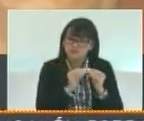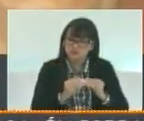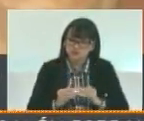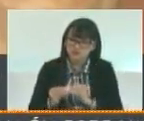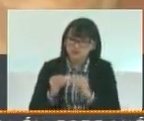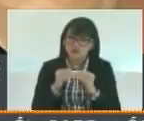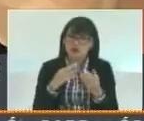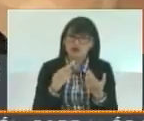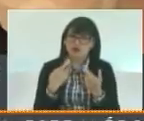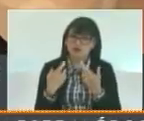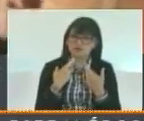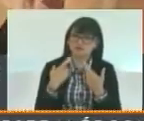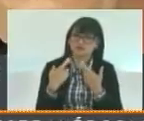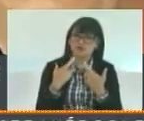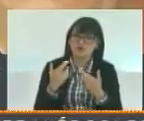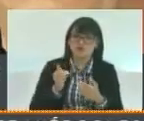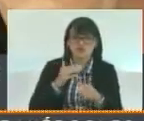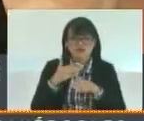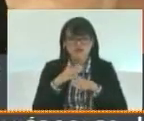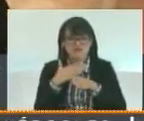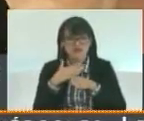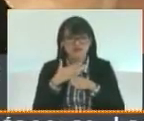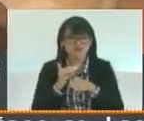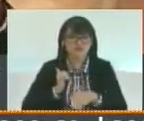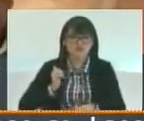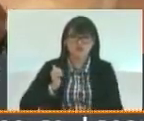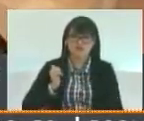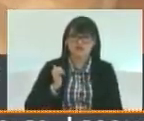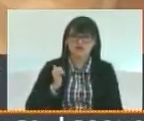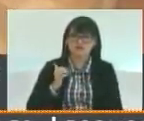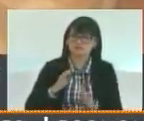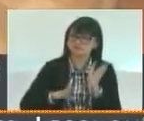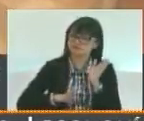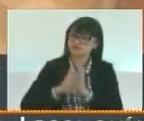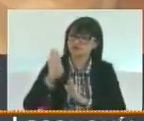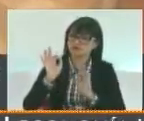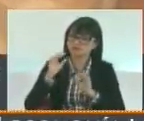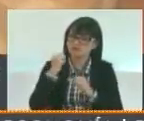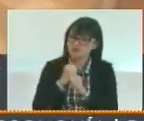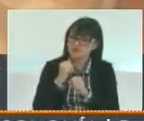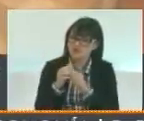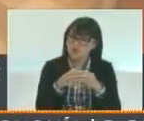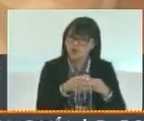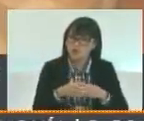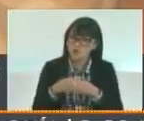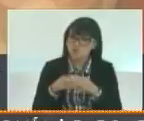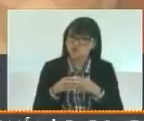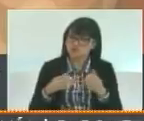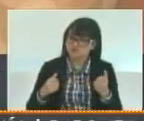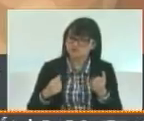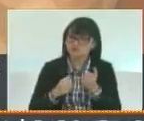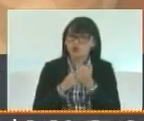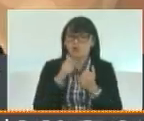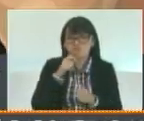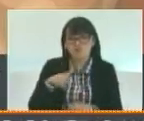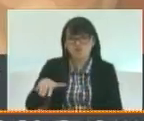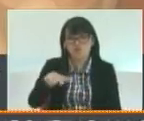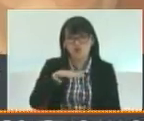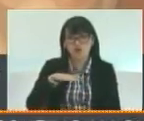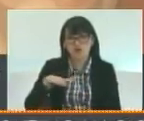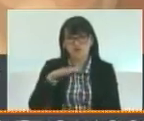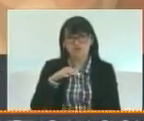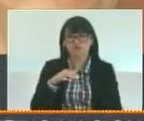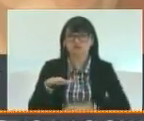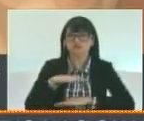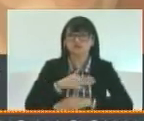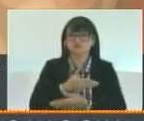nuestras relaciones, cualquier diferencia que hayamos tenido, podamos superarla y trabajemos en conjunto por el bien común de nuestros pueblos y por el bien